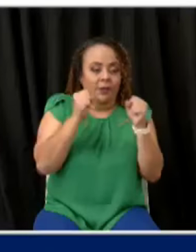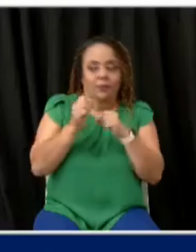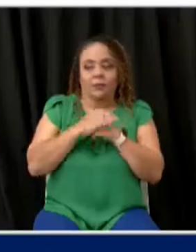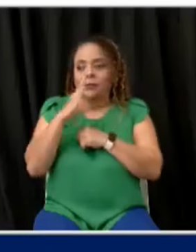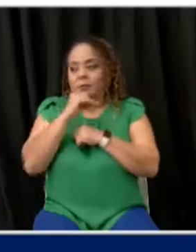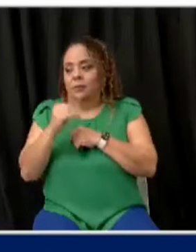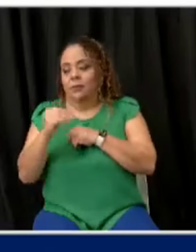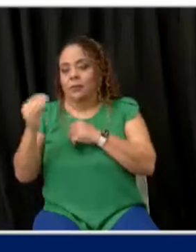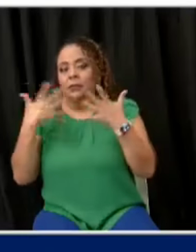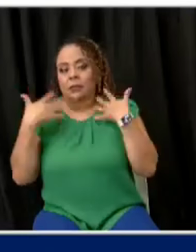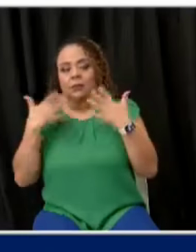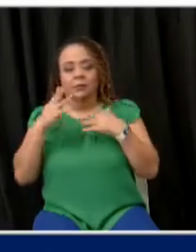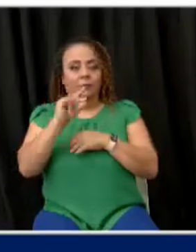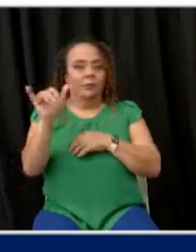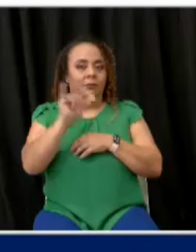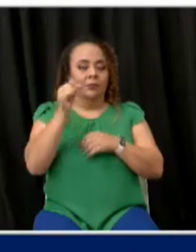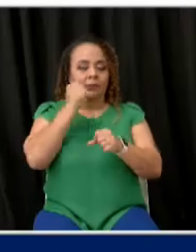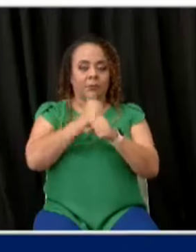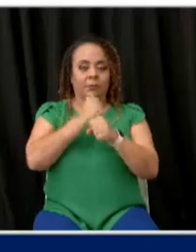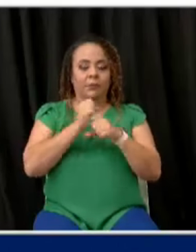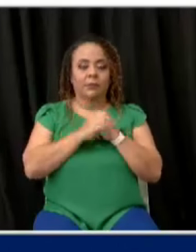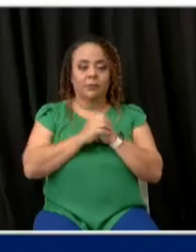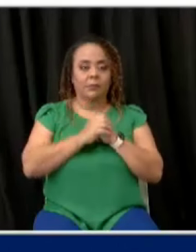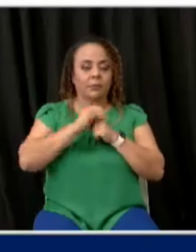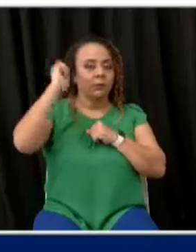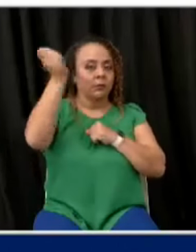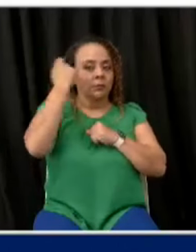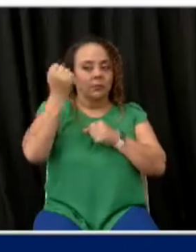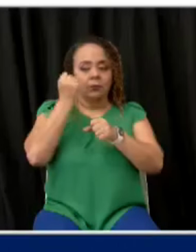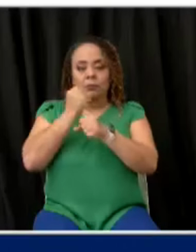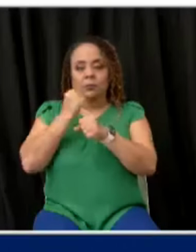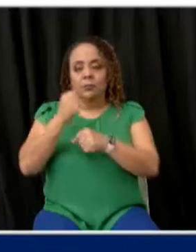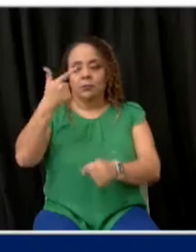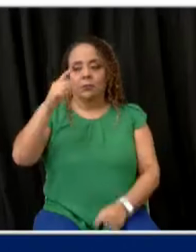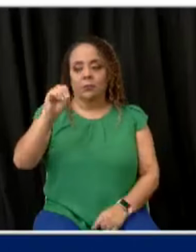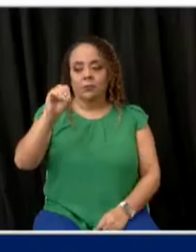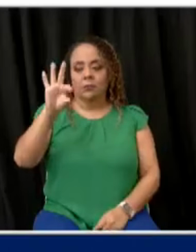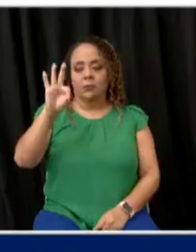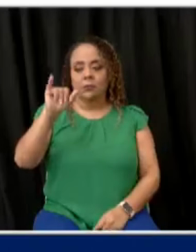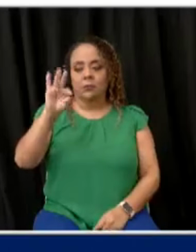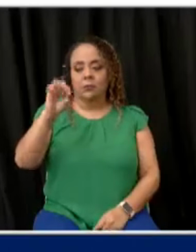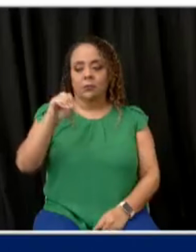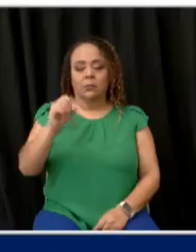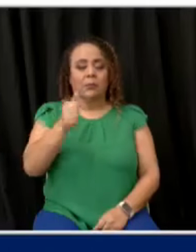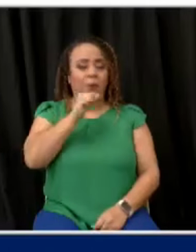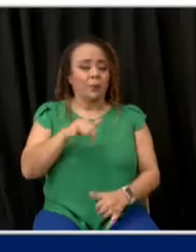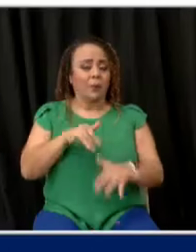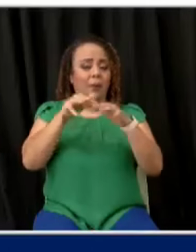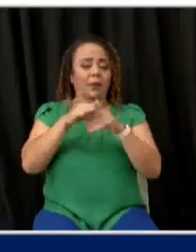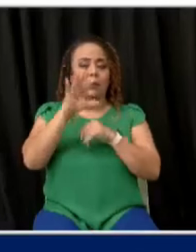húmedas, no es lo mismo trabajar en Guanacaste que trabajar en Golfito, o sea, donde la humedad es del